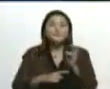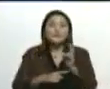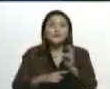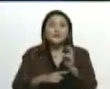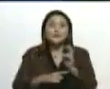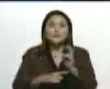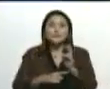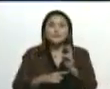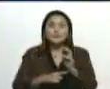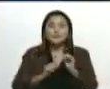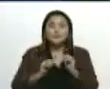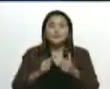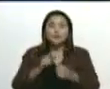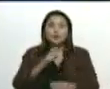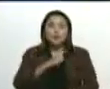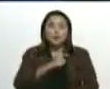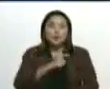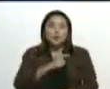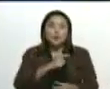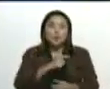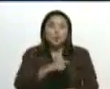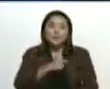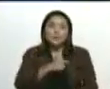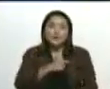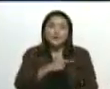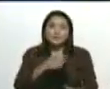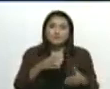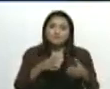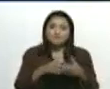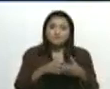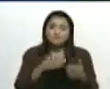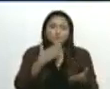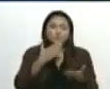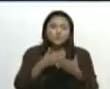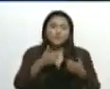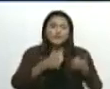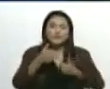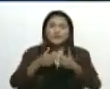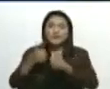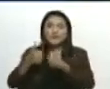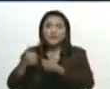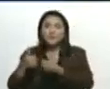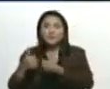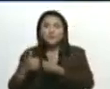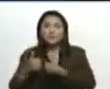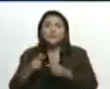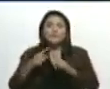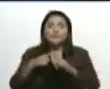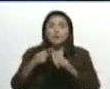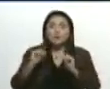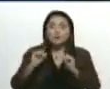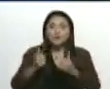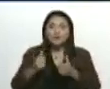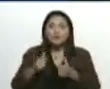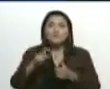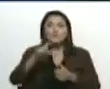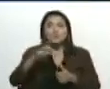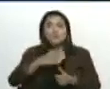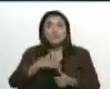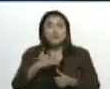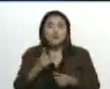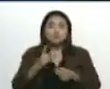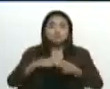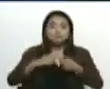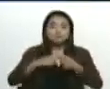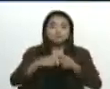lo que fue la instalación del Comité de Postulaciones. El día de hoy se abre la convocatoria para las personas que desean ser parte de los rectores del Consejo Nacional Electoral